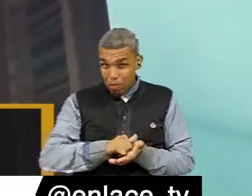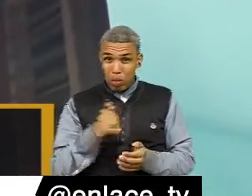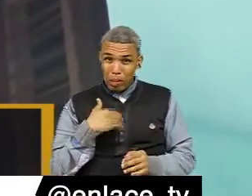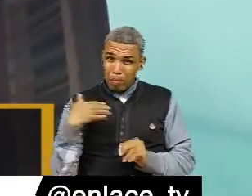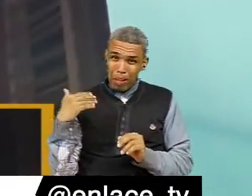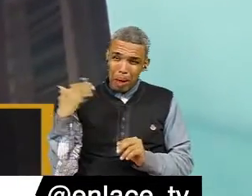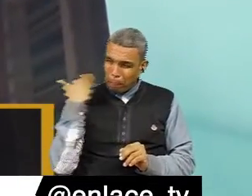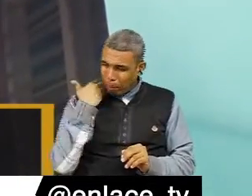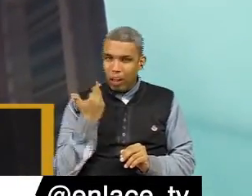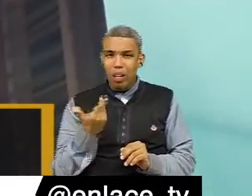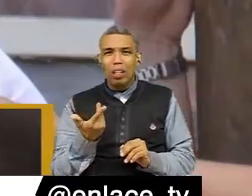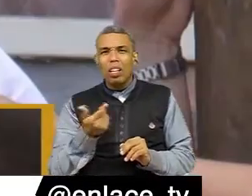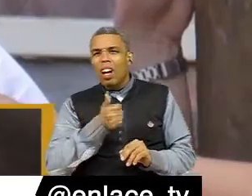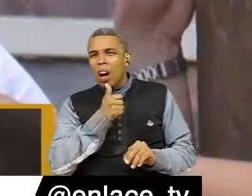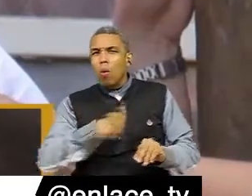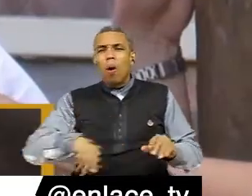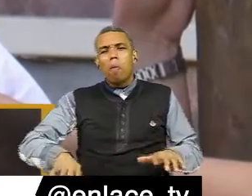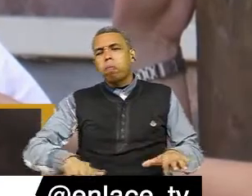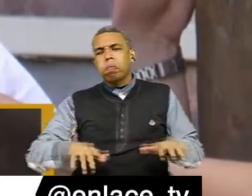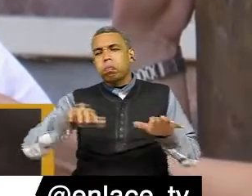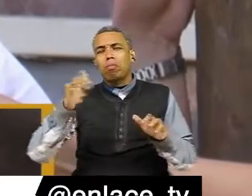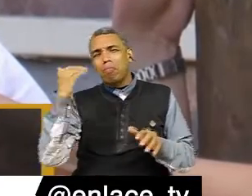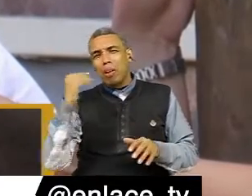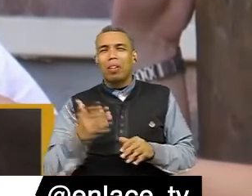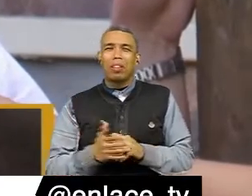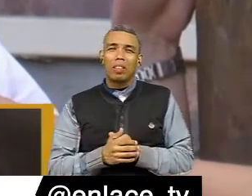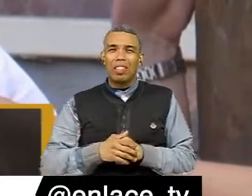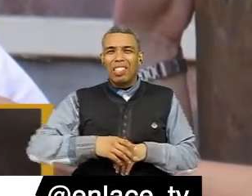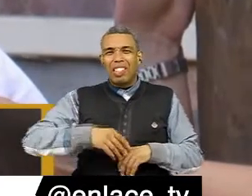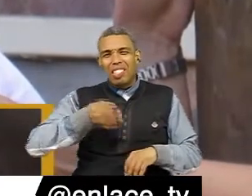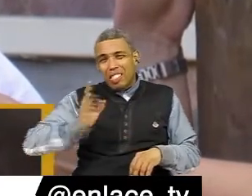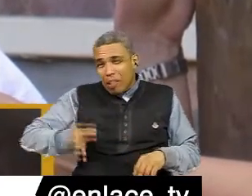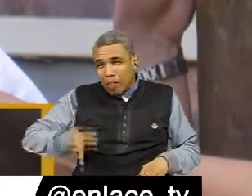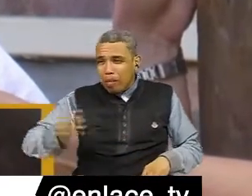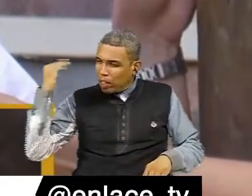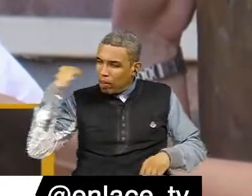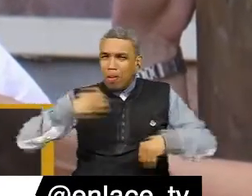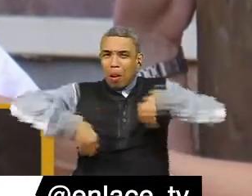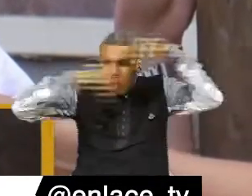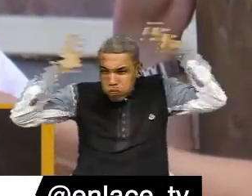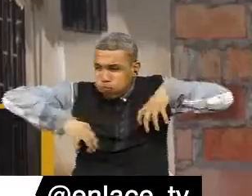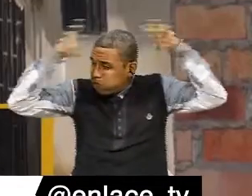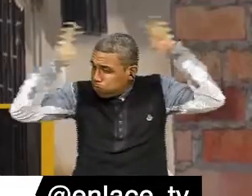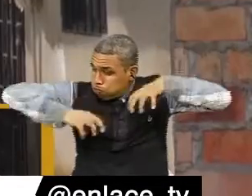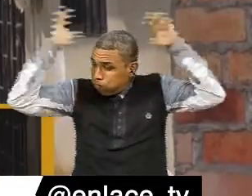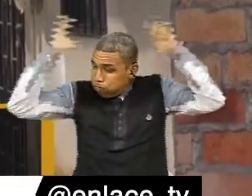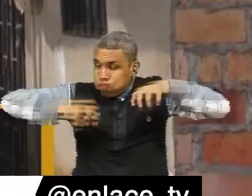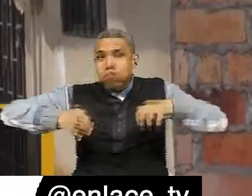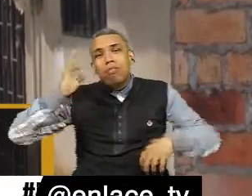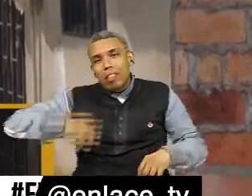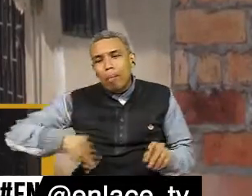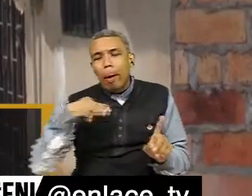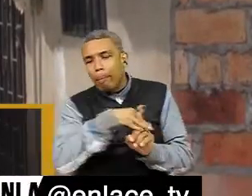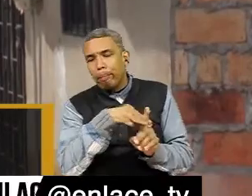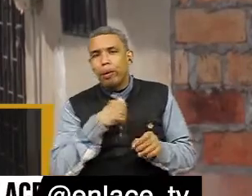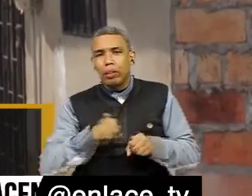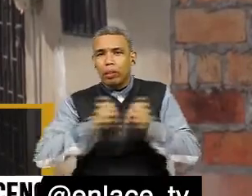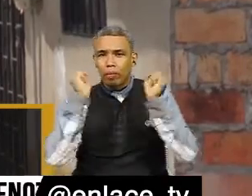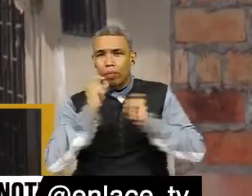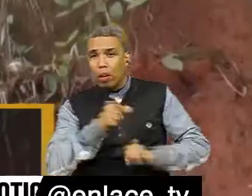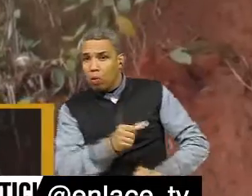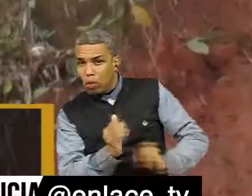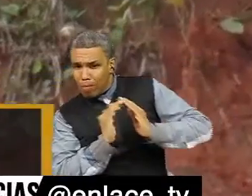venido barranco, se ha inundado. De cada vez que llueve, esa casa es una de las perjudicadas. Otras viviendas del sector se han visto afectadas